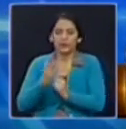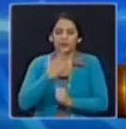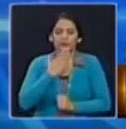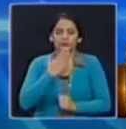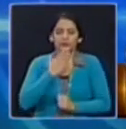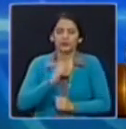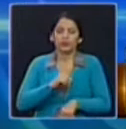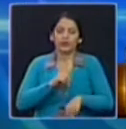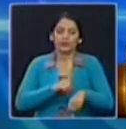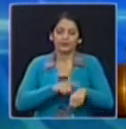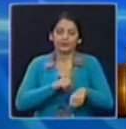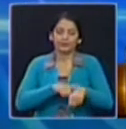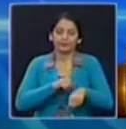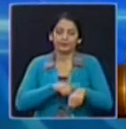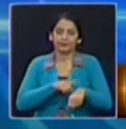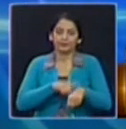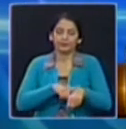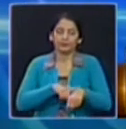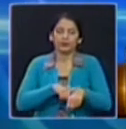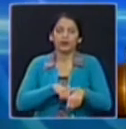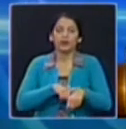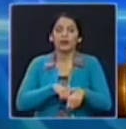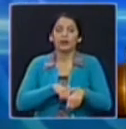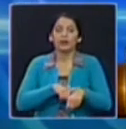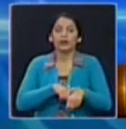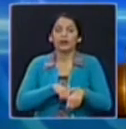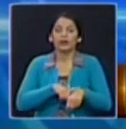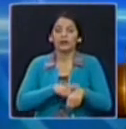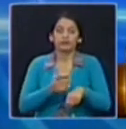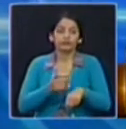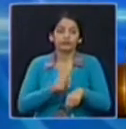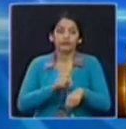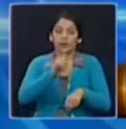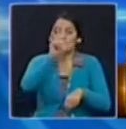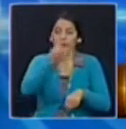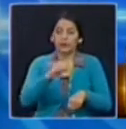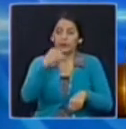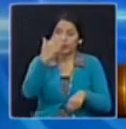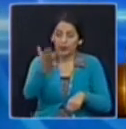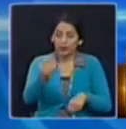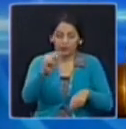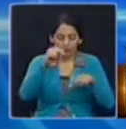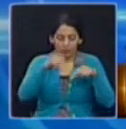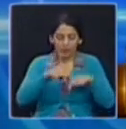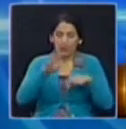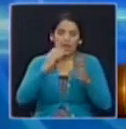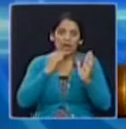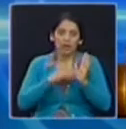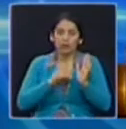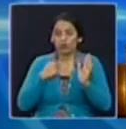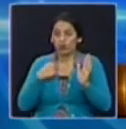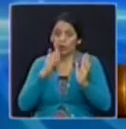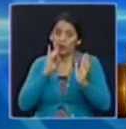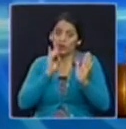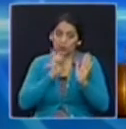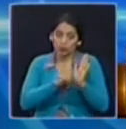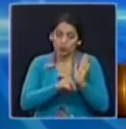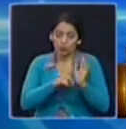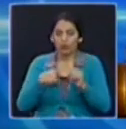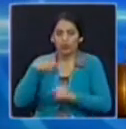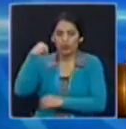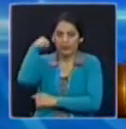la vigencia del derecho que tiene todas las partes, tanto las que acusan como las encausadas,